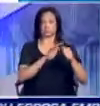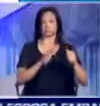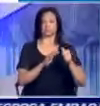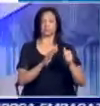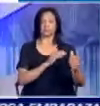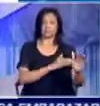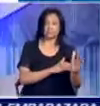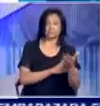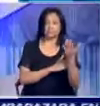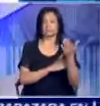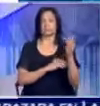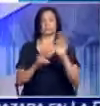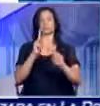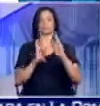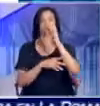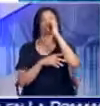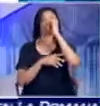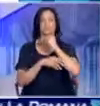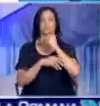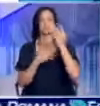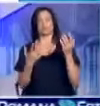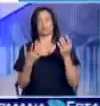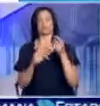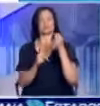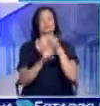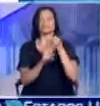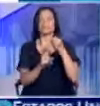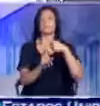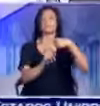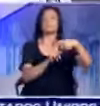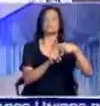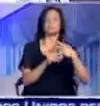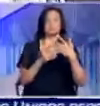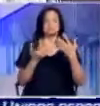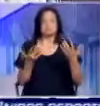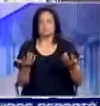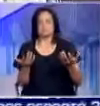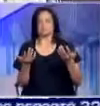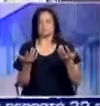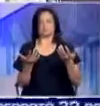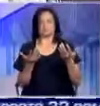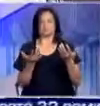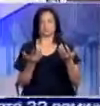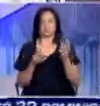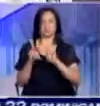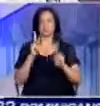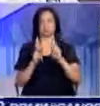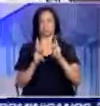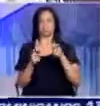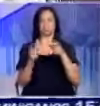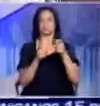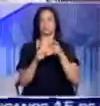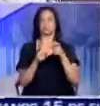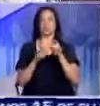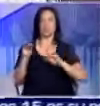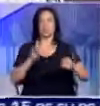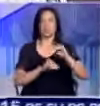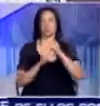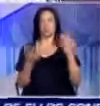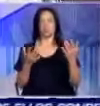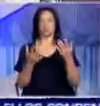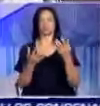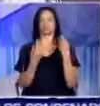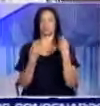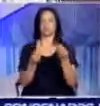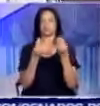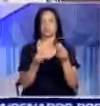son en la madrugada cuando la gente está durmiendo Qué efecto positivo tienen en las personas para controlar su movimiento por Dios